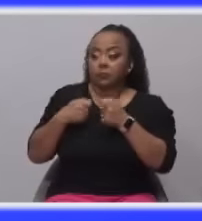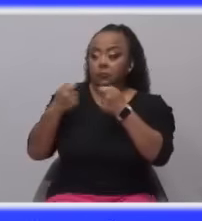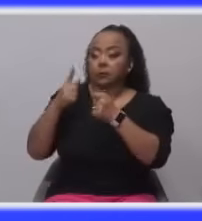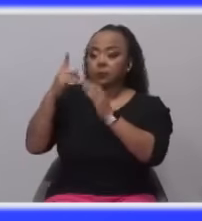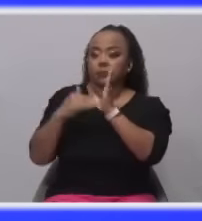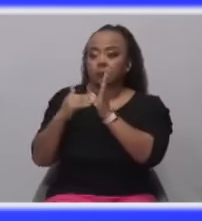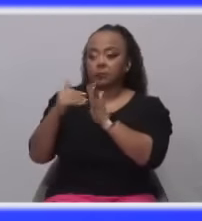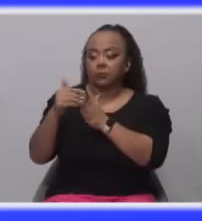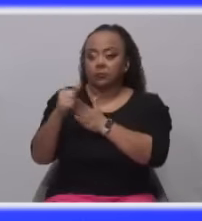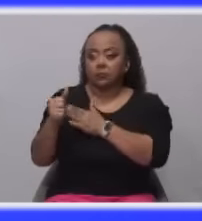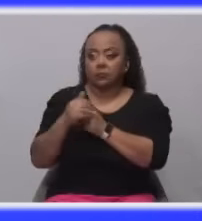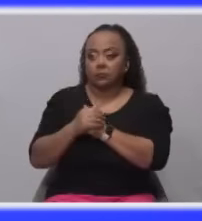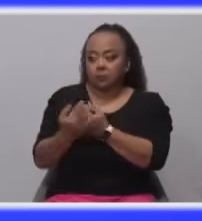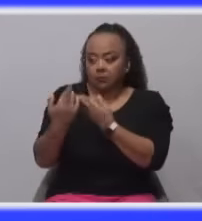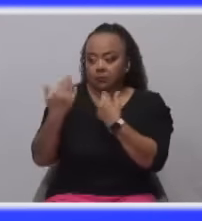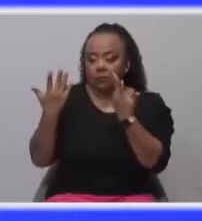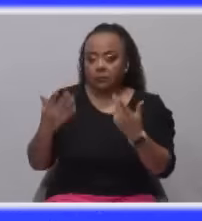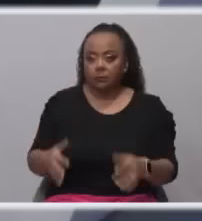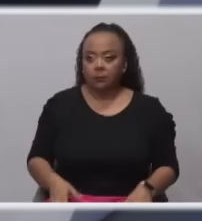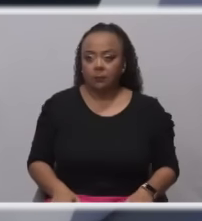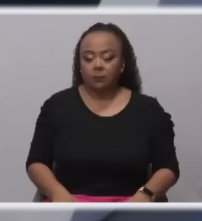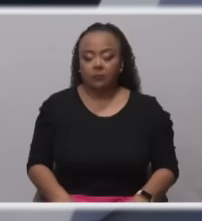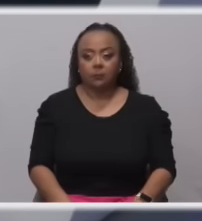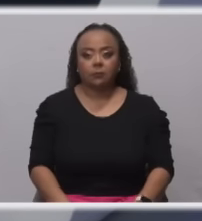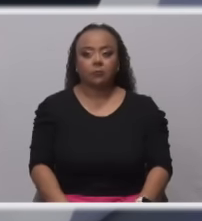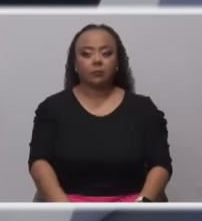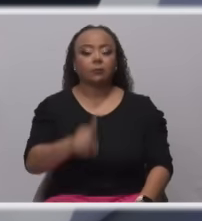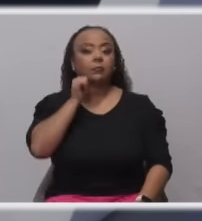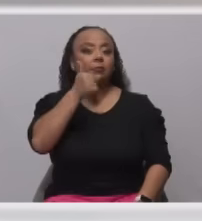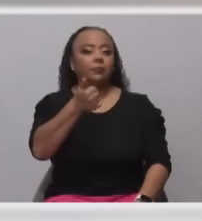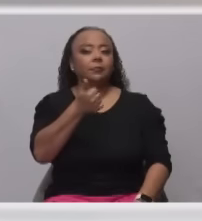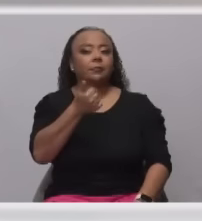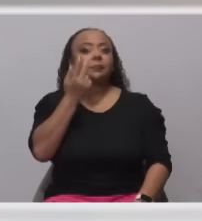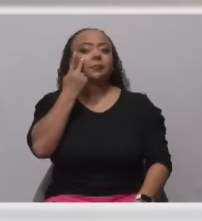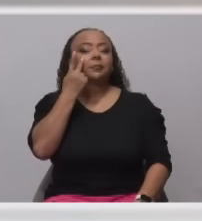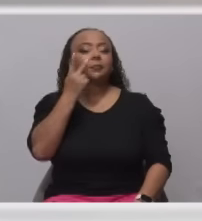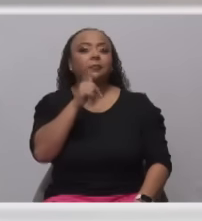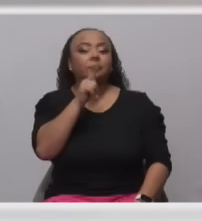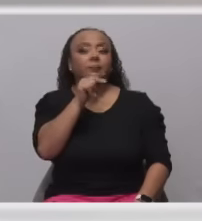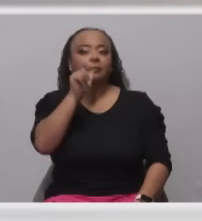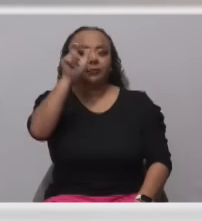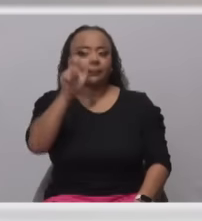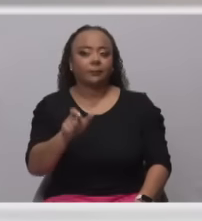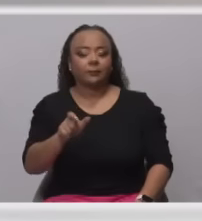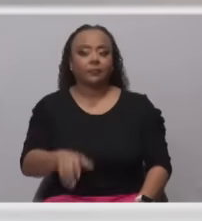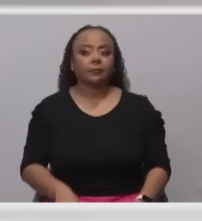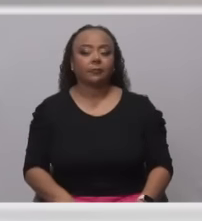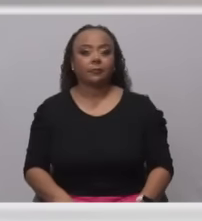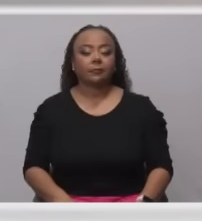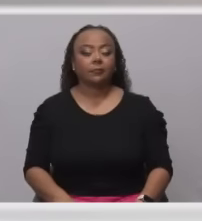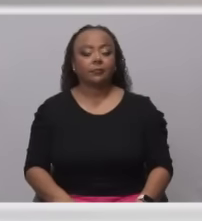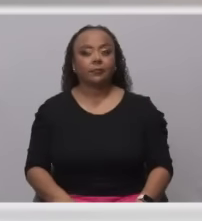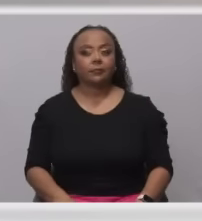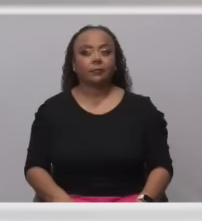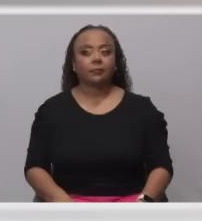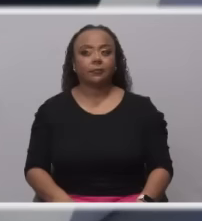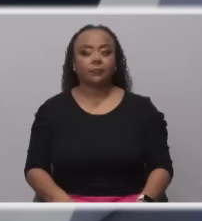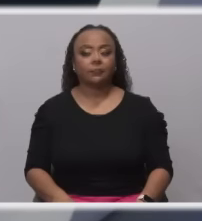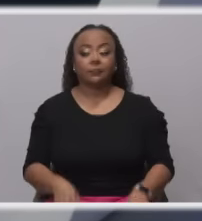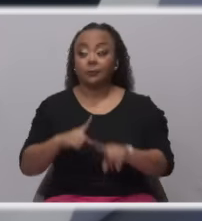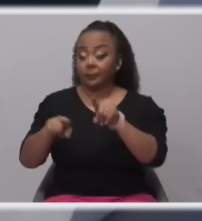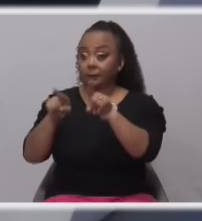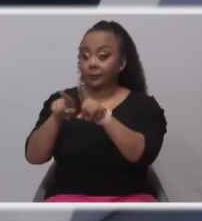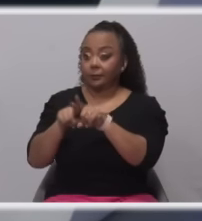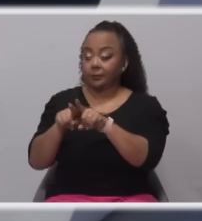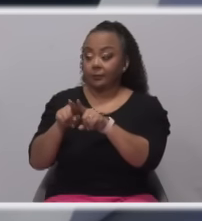un millón de dólares mínimo contestame el teléfono por favor mañana vamos a ver quién es él pero Pero además no es